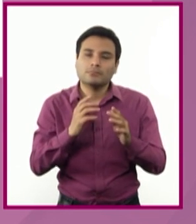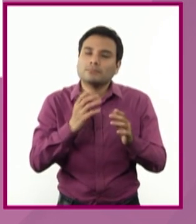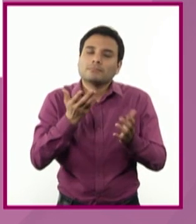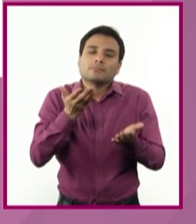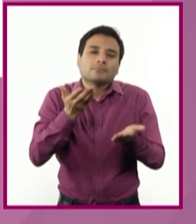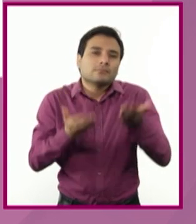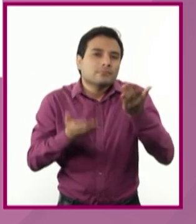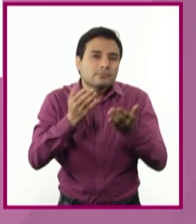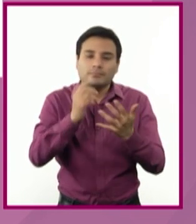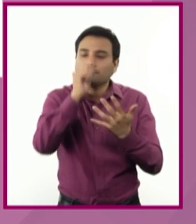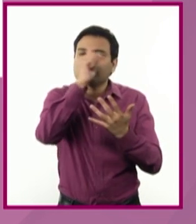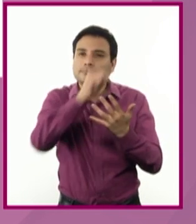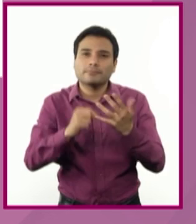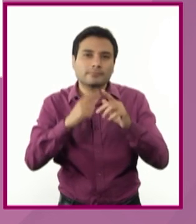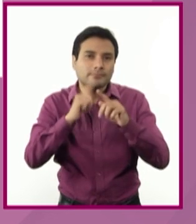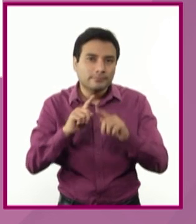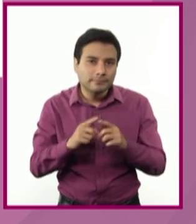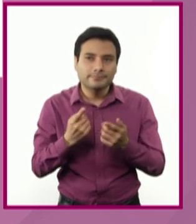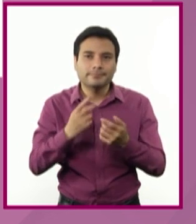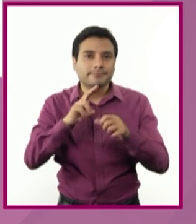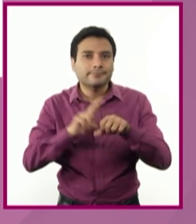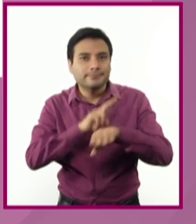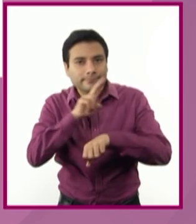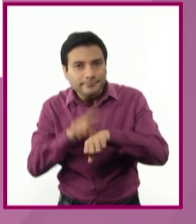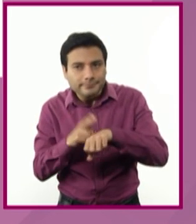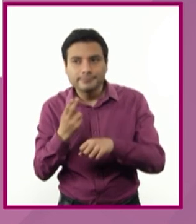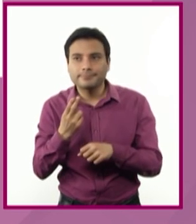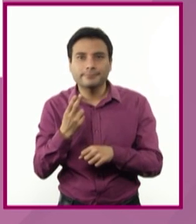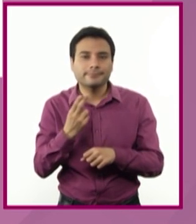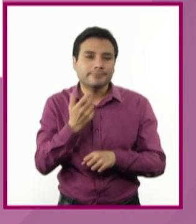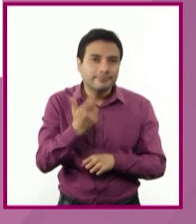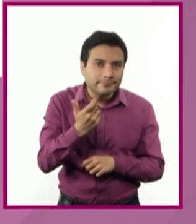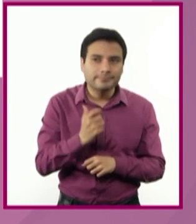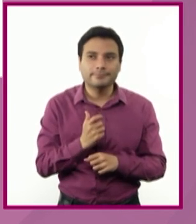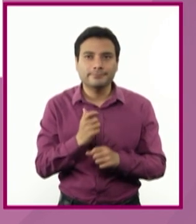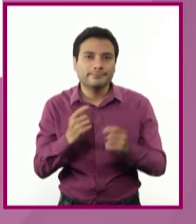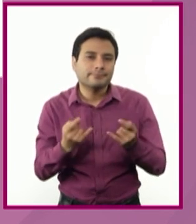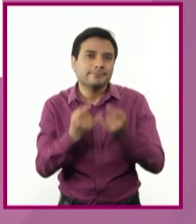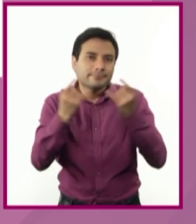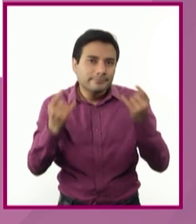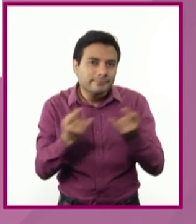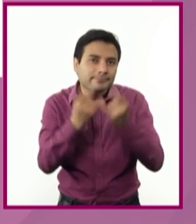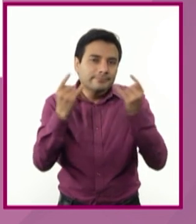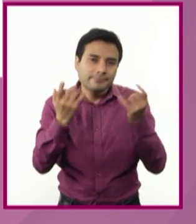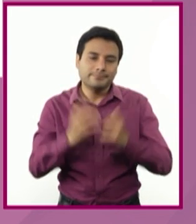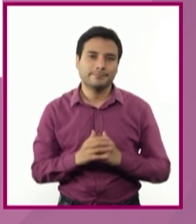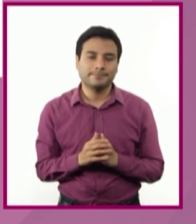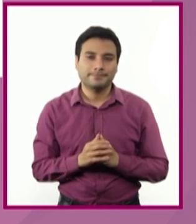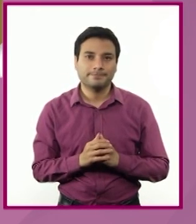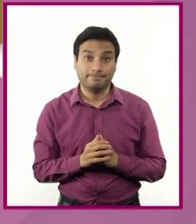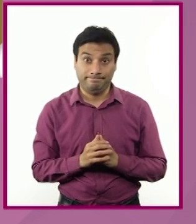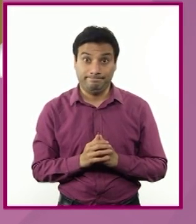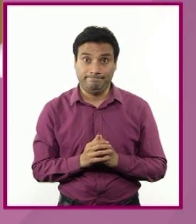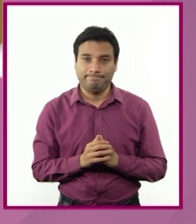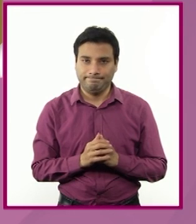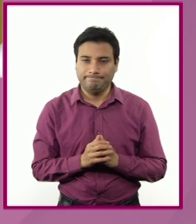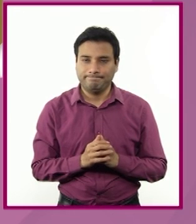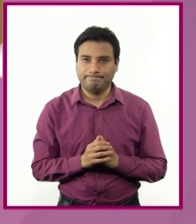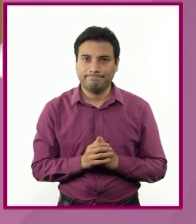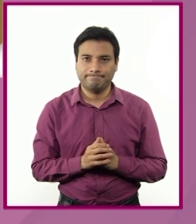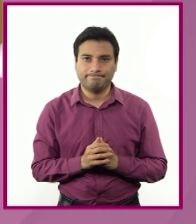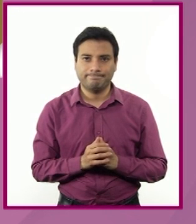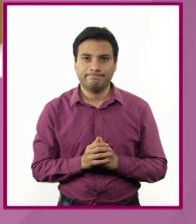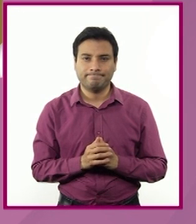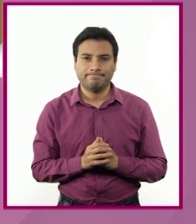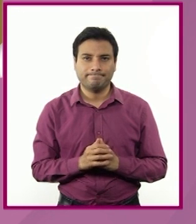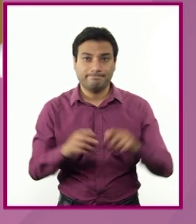interacción de diversos factores, como los naturales, económicos o históricos. Podemos concluir que la concentración de